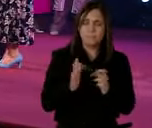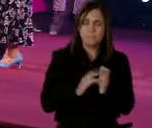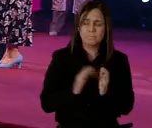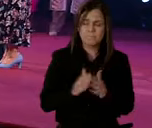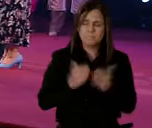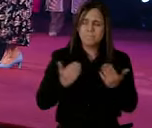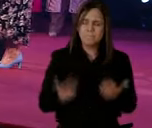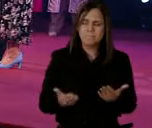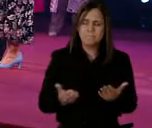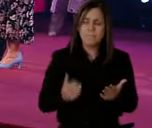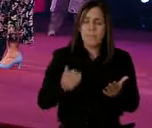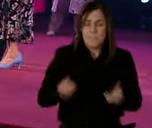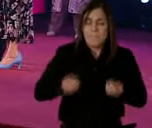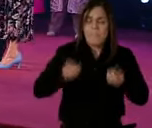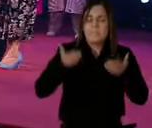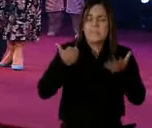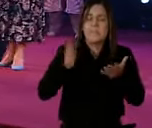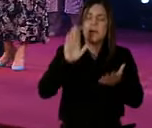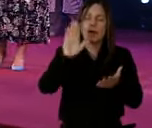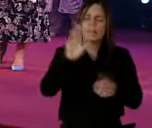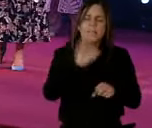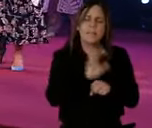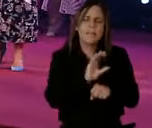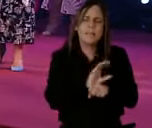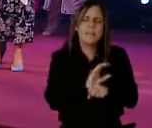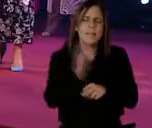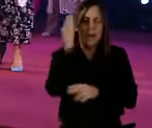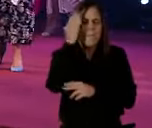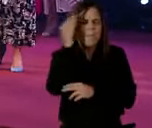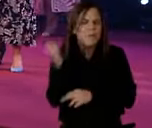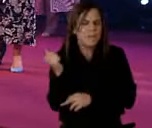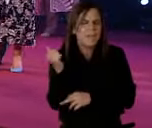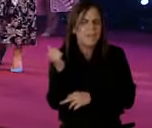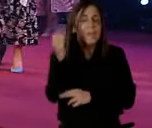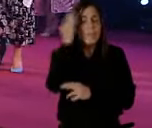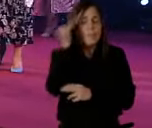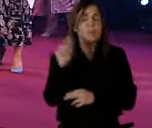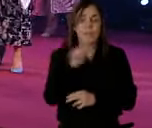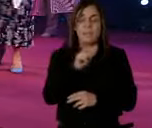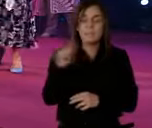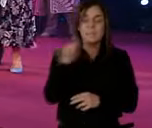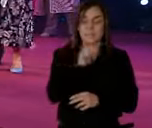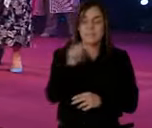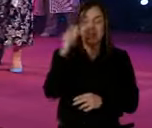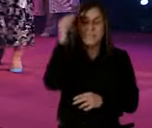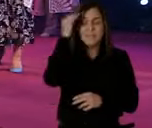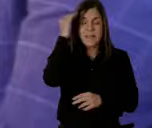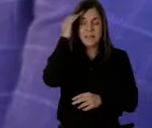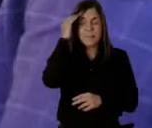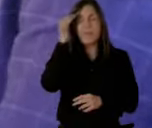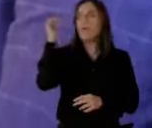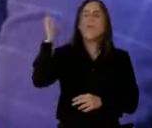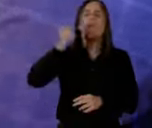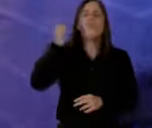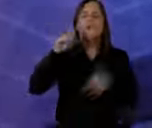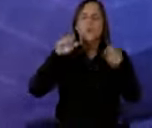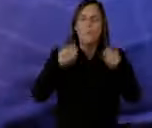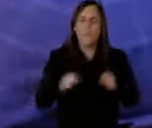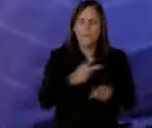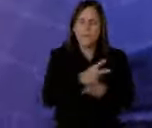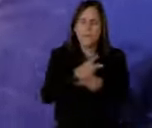templo. ¿Por qué lo hicieron, Señor? Porque saben que el único que puede cuidar los niños eres tú. Porque ellos se comprometen, Señor, en